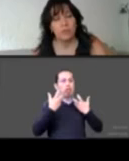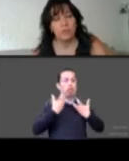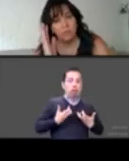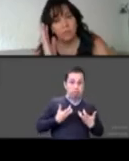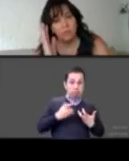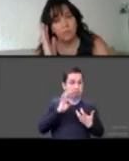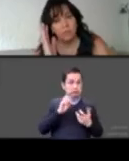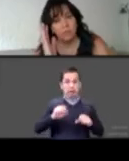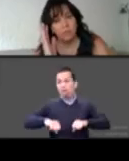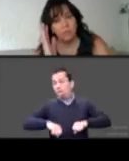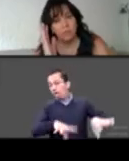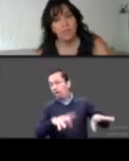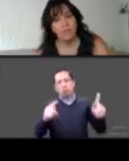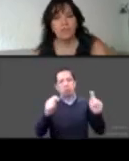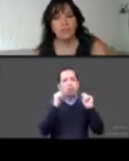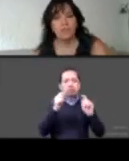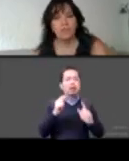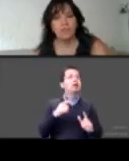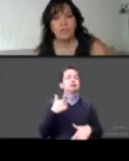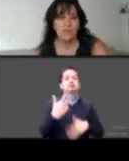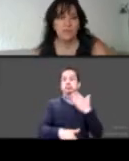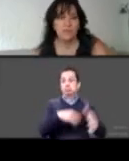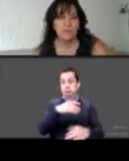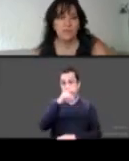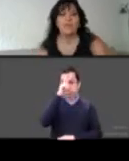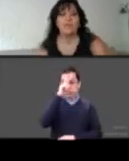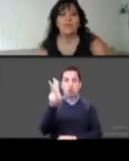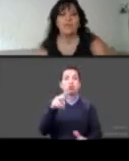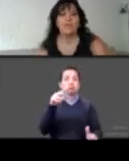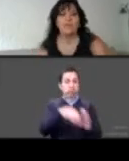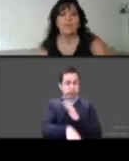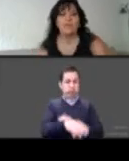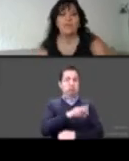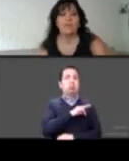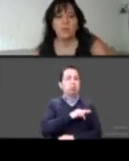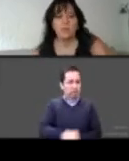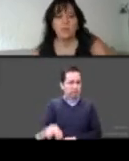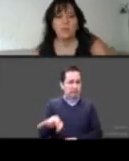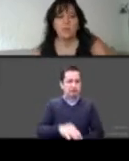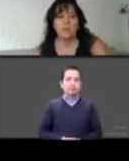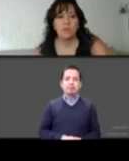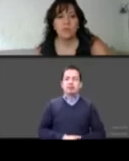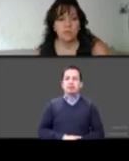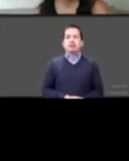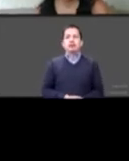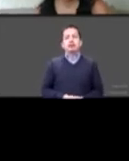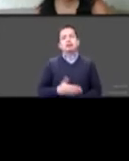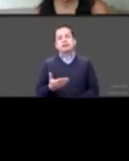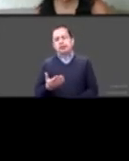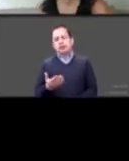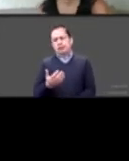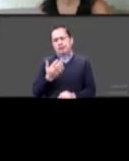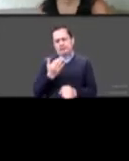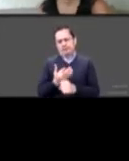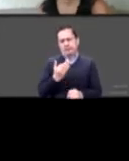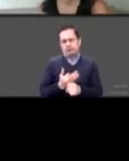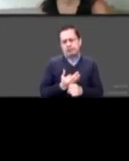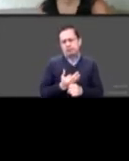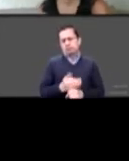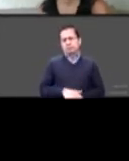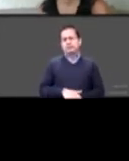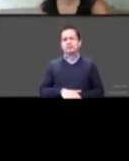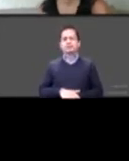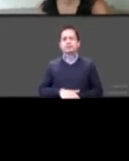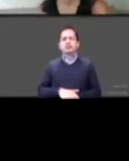mayor y podemos entrar en un pasillo sin retorno. Actualmente pues nos encontramos ahora